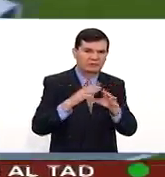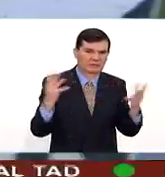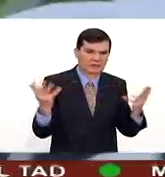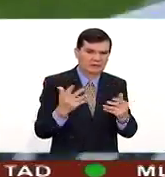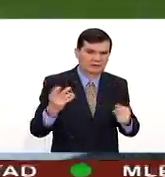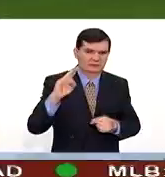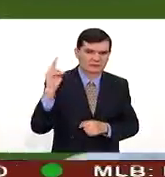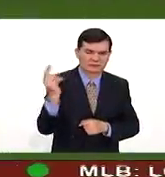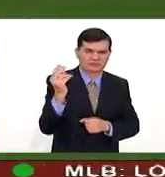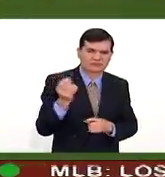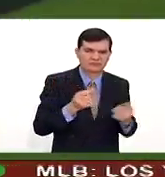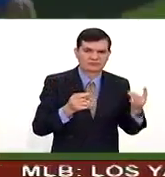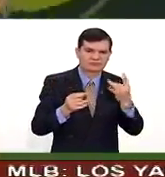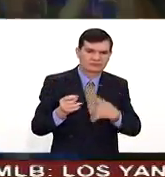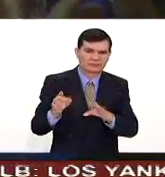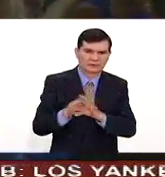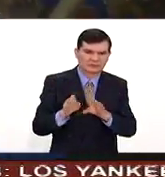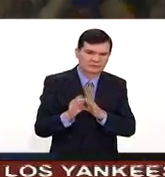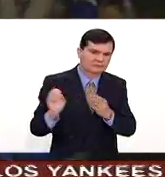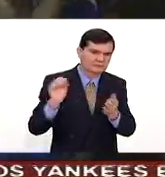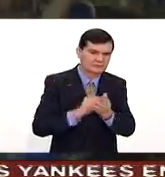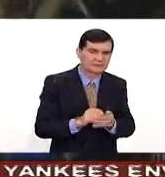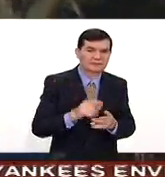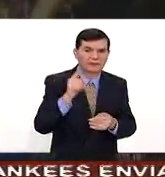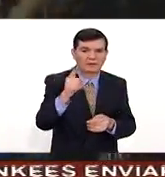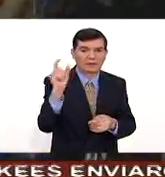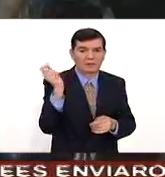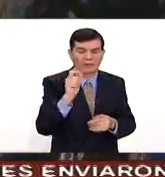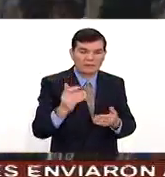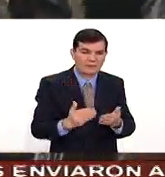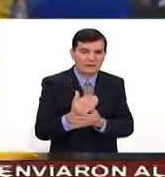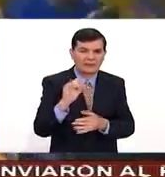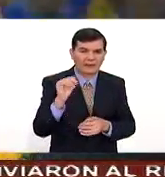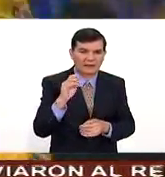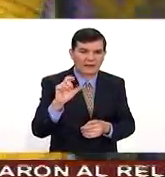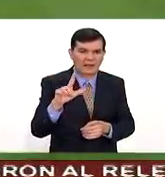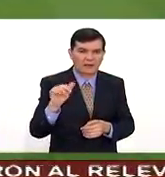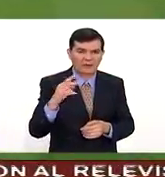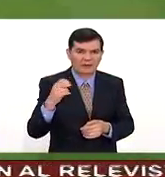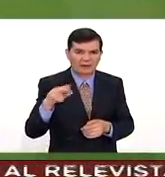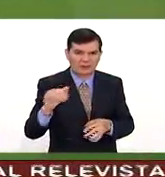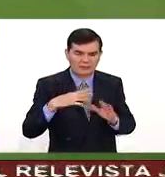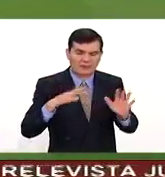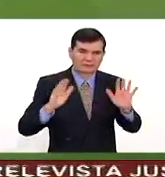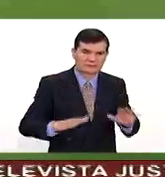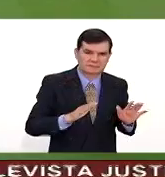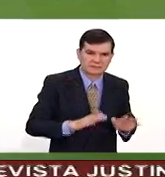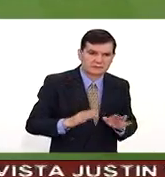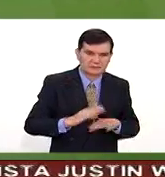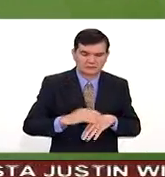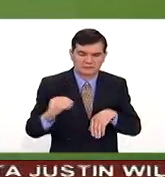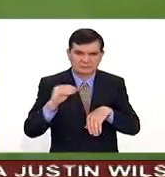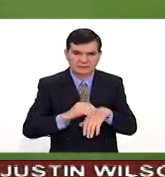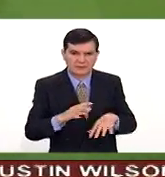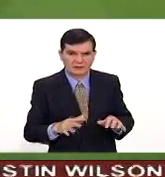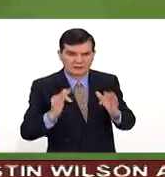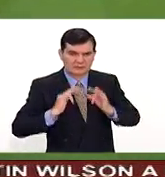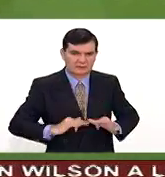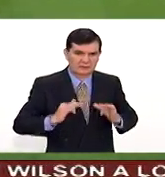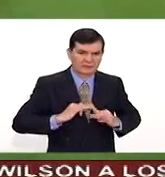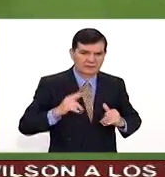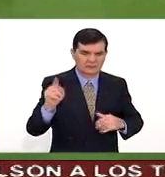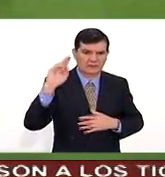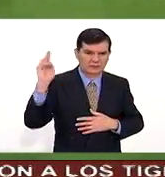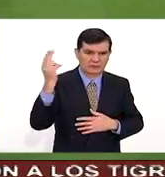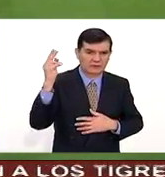Puma Universitario se le puso enfrente. Para cuando entra Daniel Ludueña, le da un paso más calmado, le da el timing, le da tranquilidad al equipo